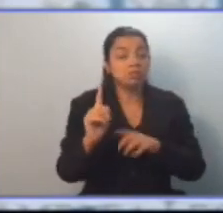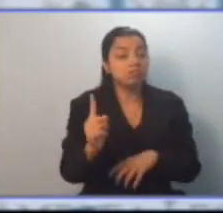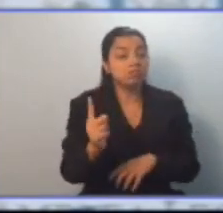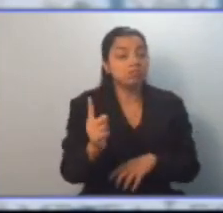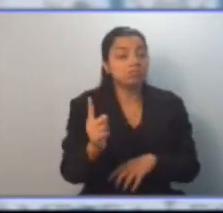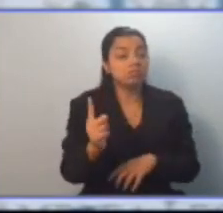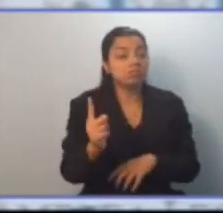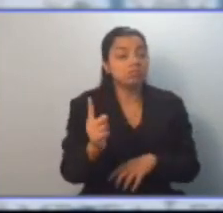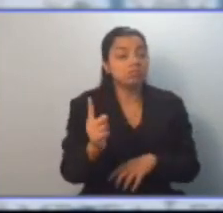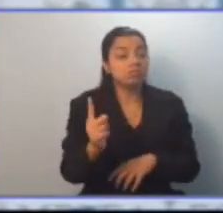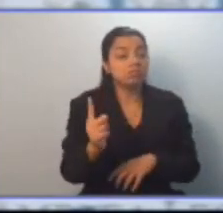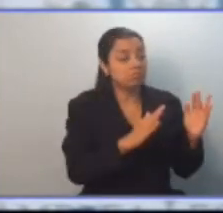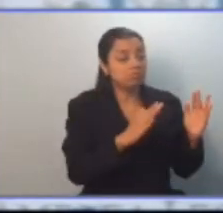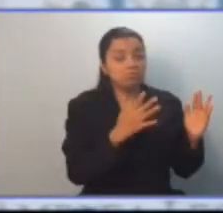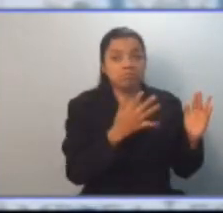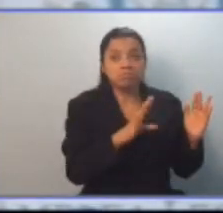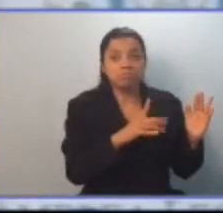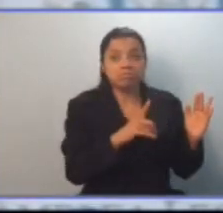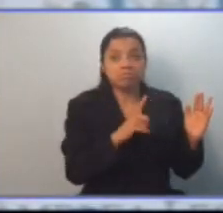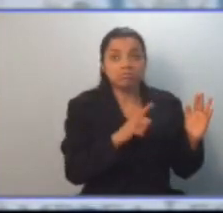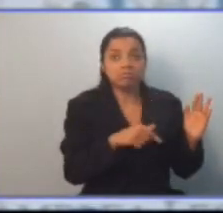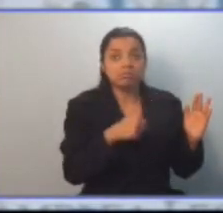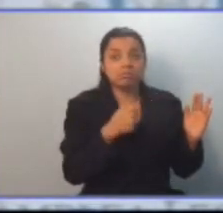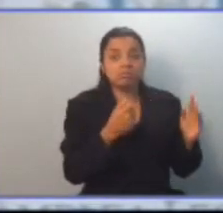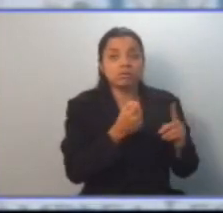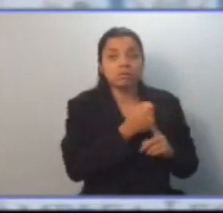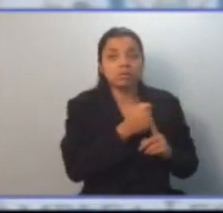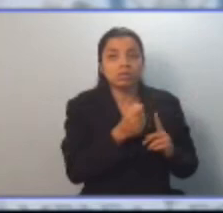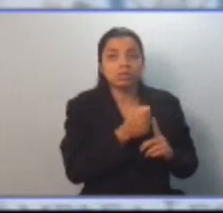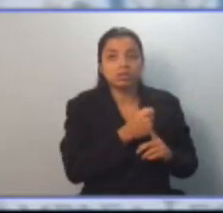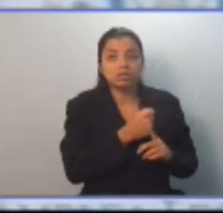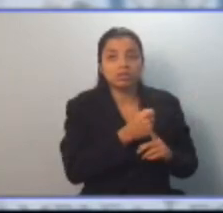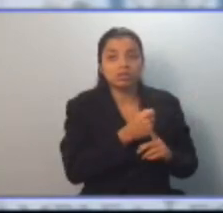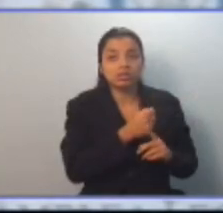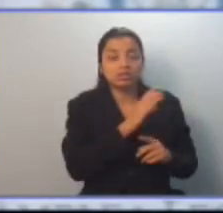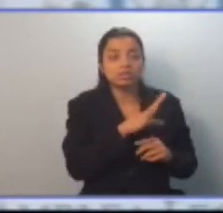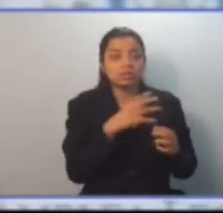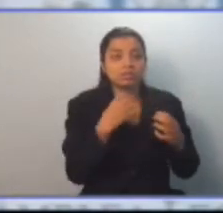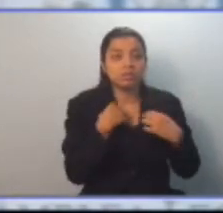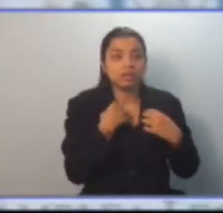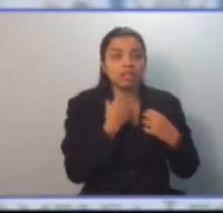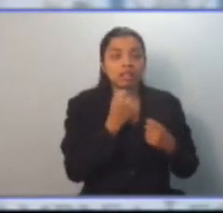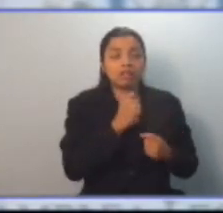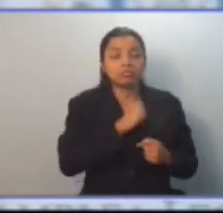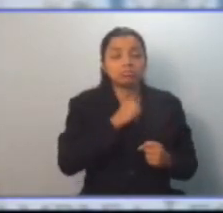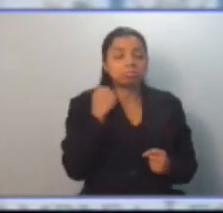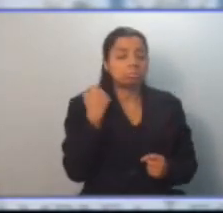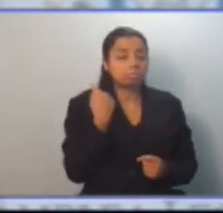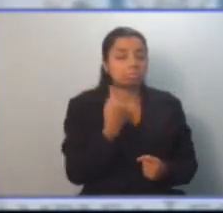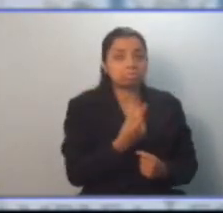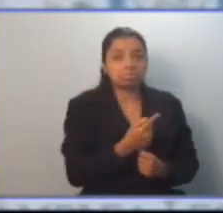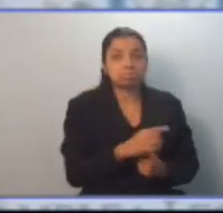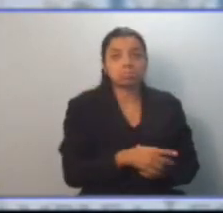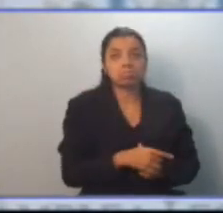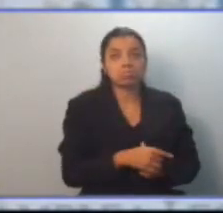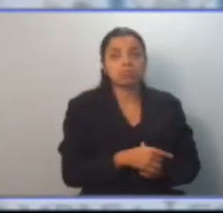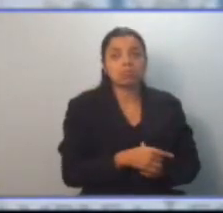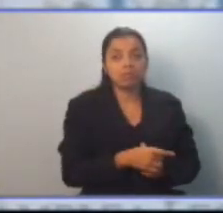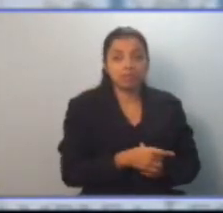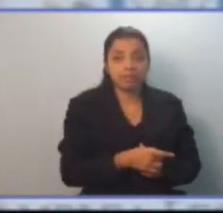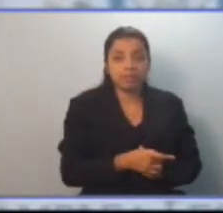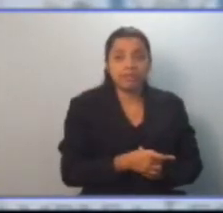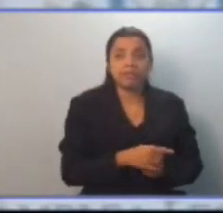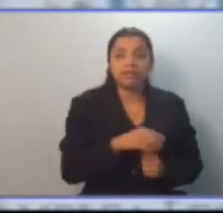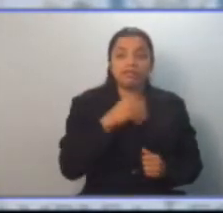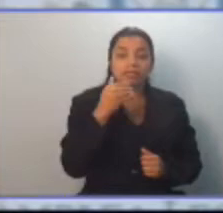casa ya no fue víctima de violencia, sino que fue privada de su vida. Entonces, con esto se pretende darle